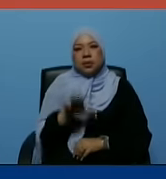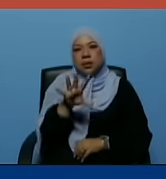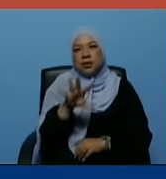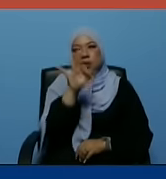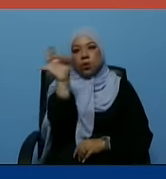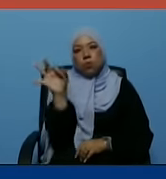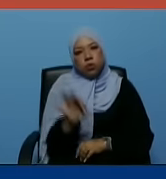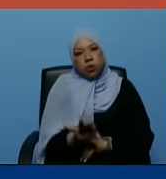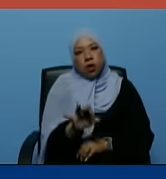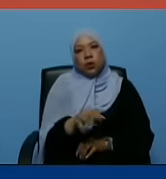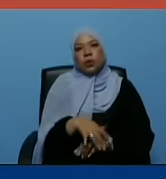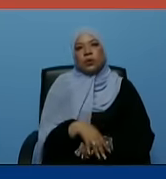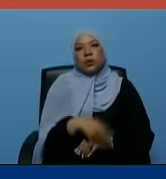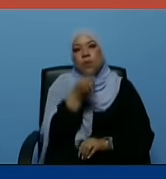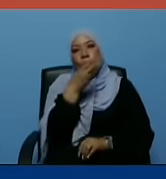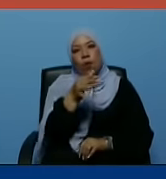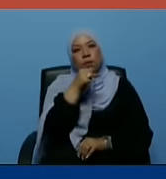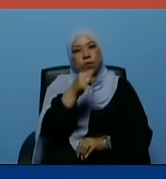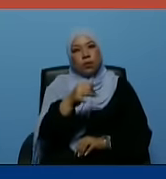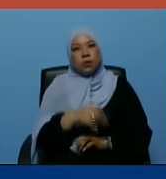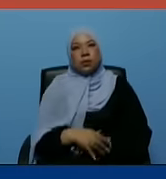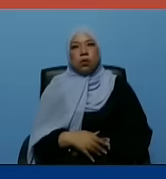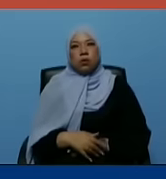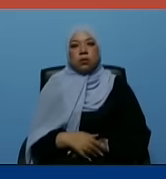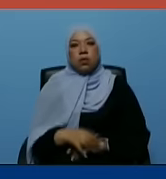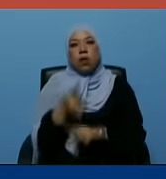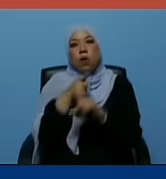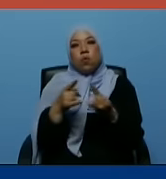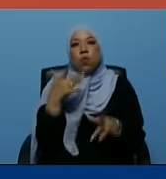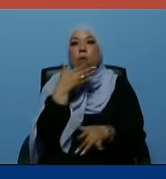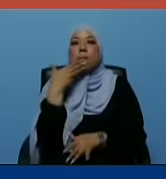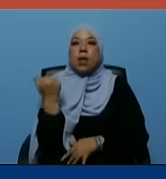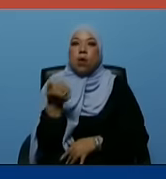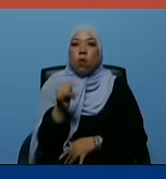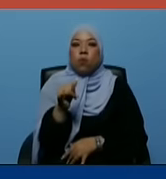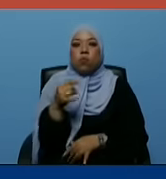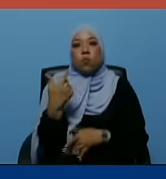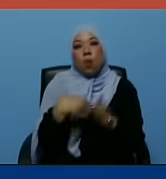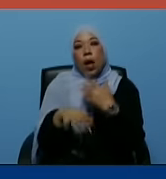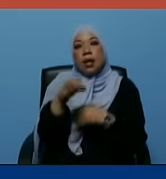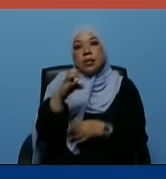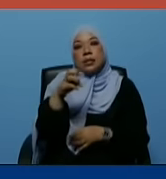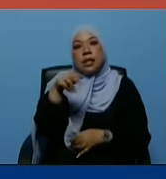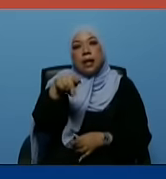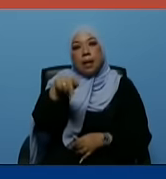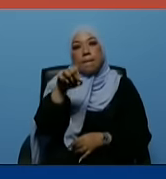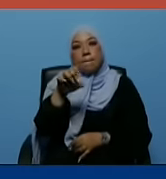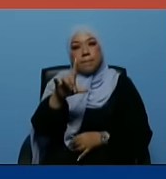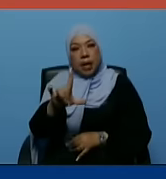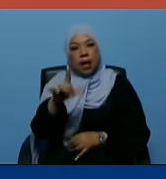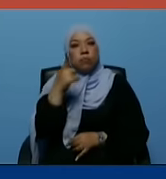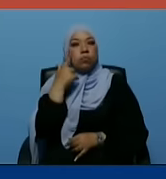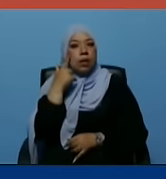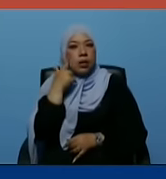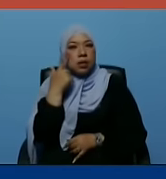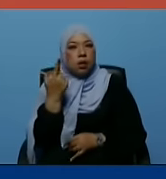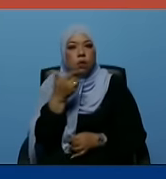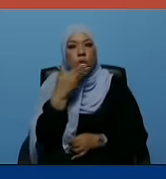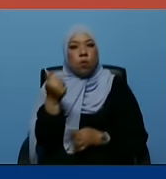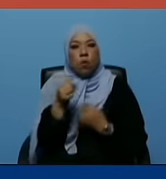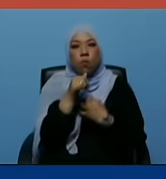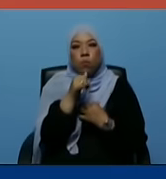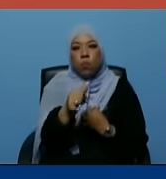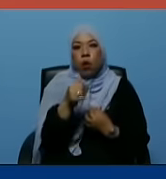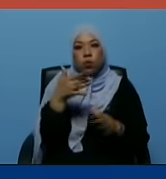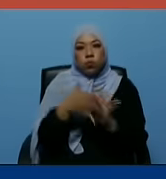5%. Buena noticia, pero les tengo mejor noticia a la CEPAL. CEPAL, pónganse las